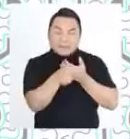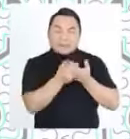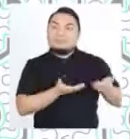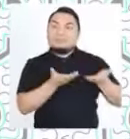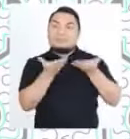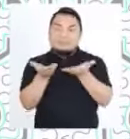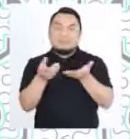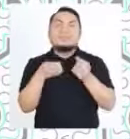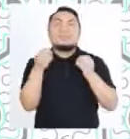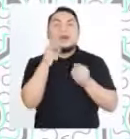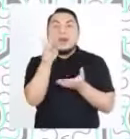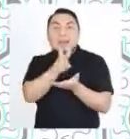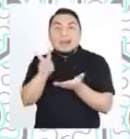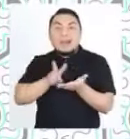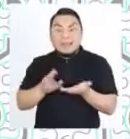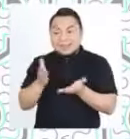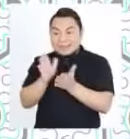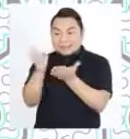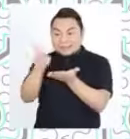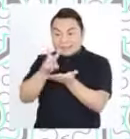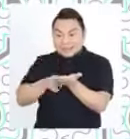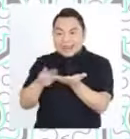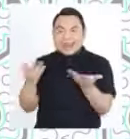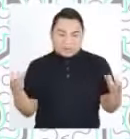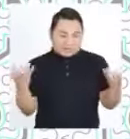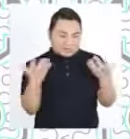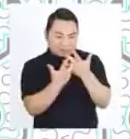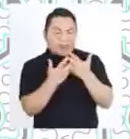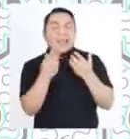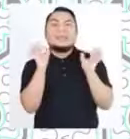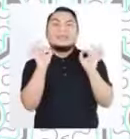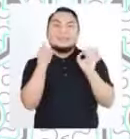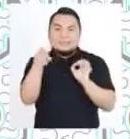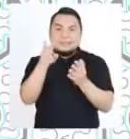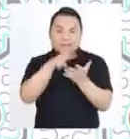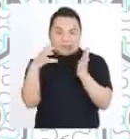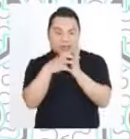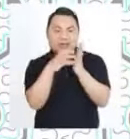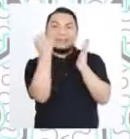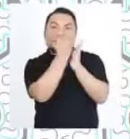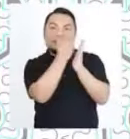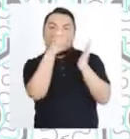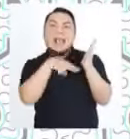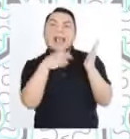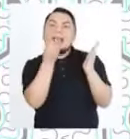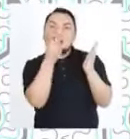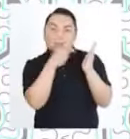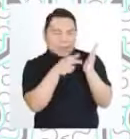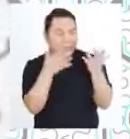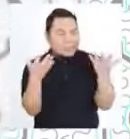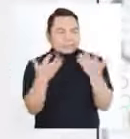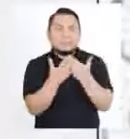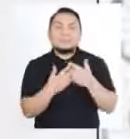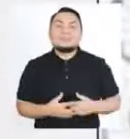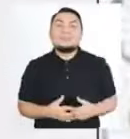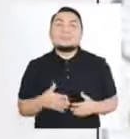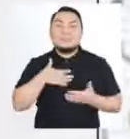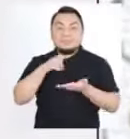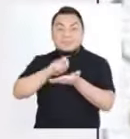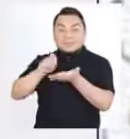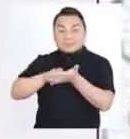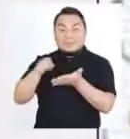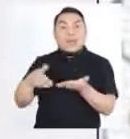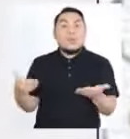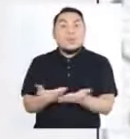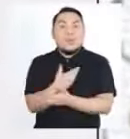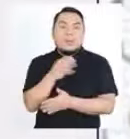la información proporcionada por las lecturas que les alcanzó de Cao con la información que se encuentra en las etiquetas de los alimentos. En mi texto